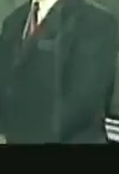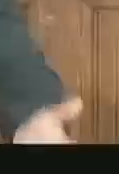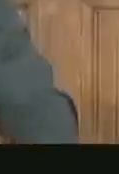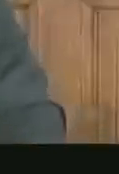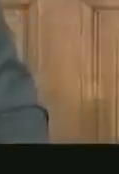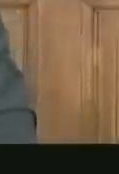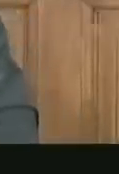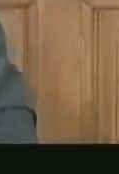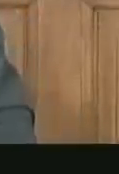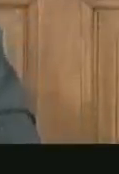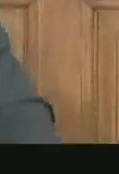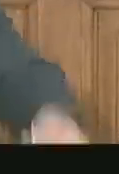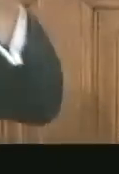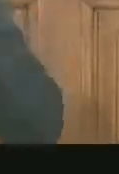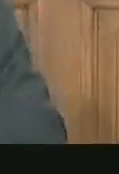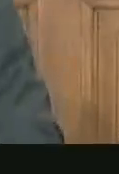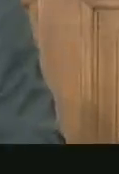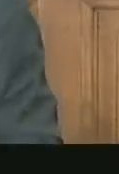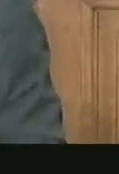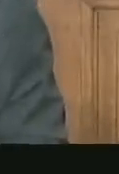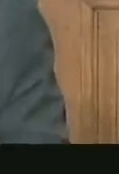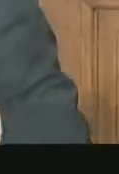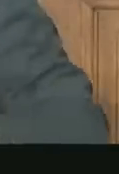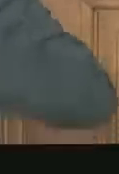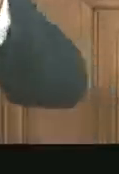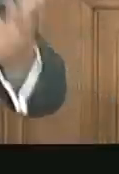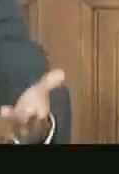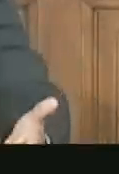en el esfuerzo, la vida de un hombre